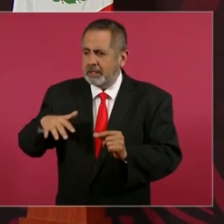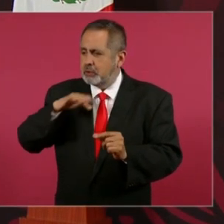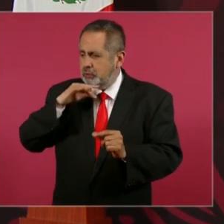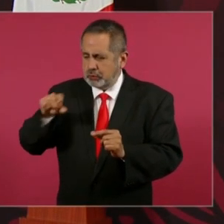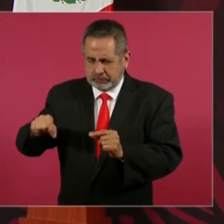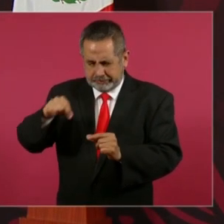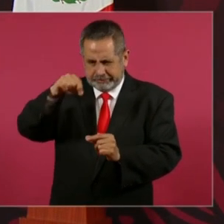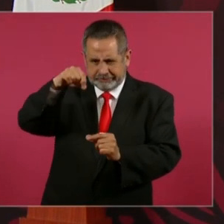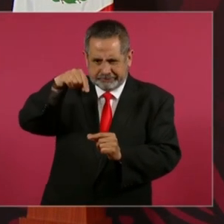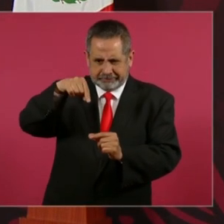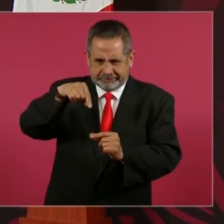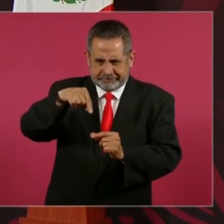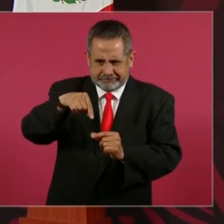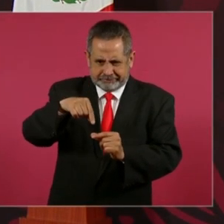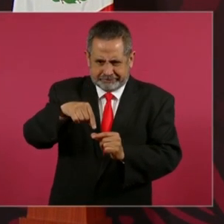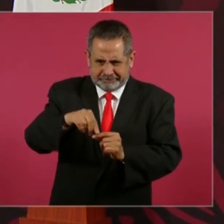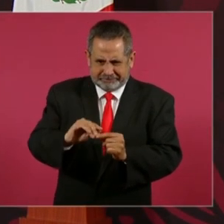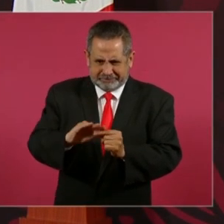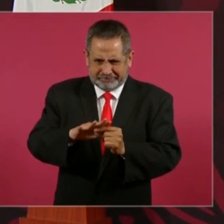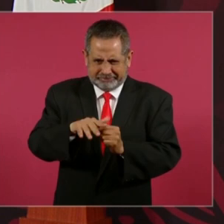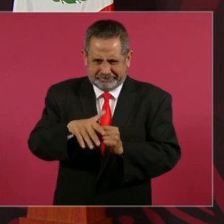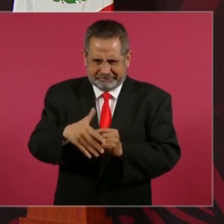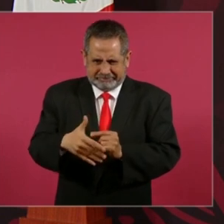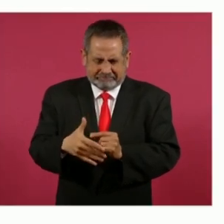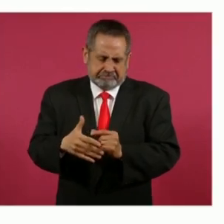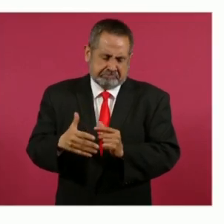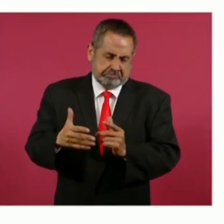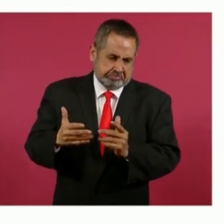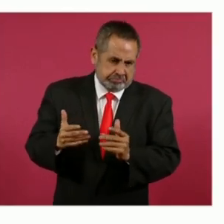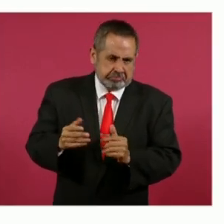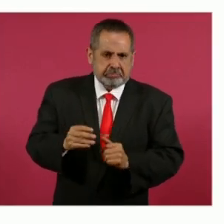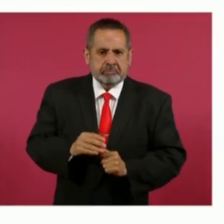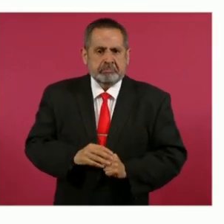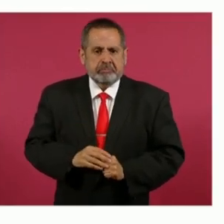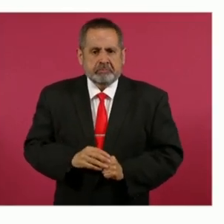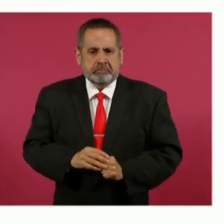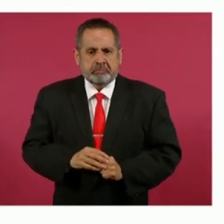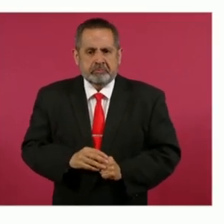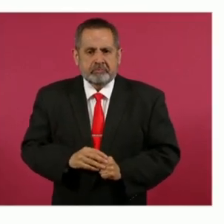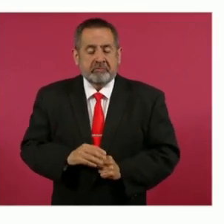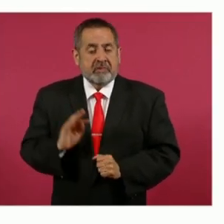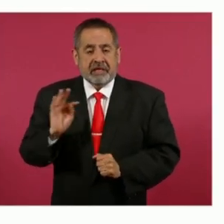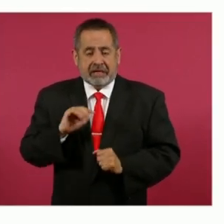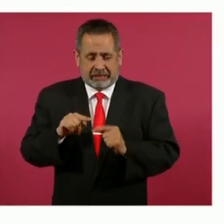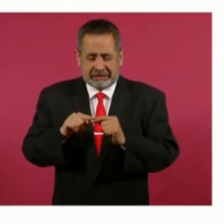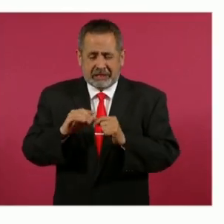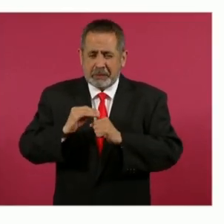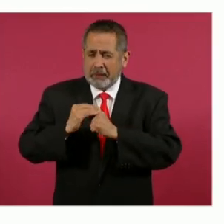puede también de este modo su fulgor